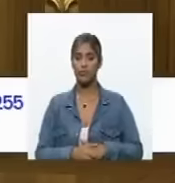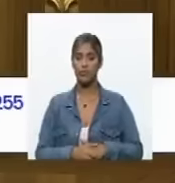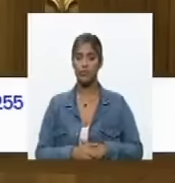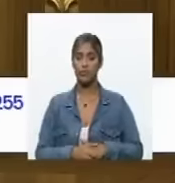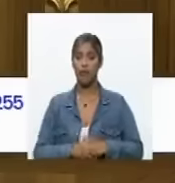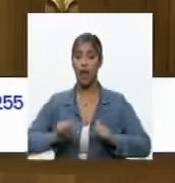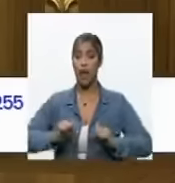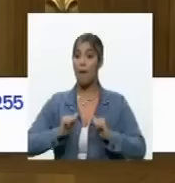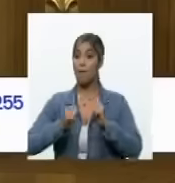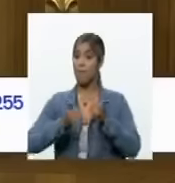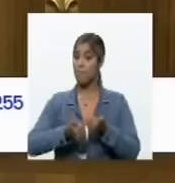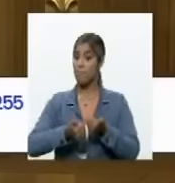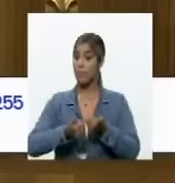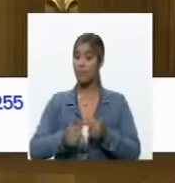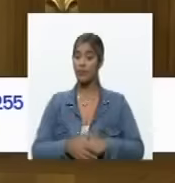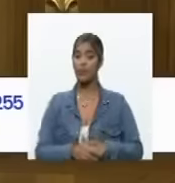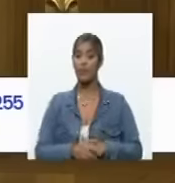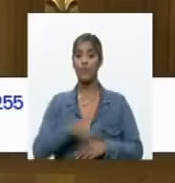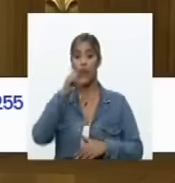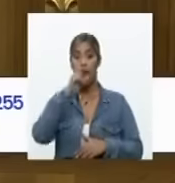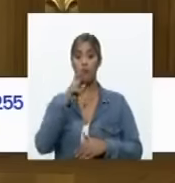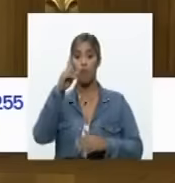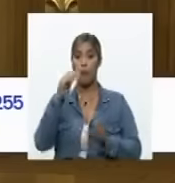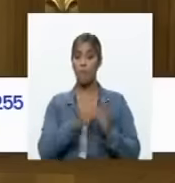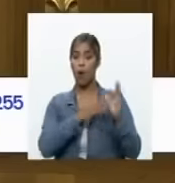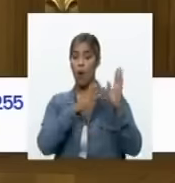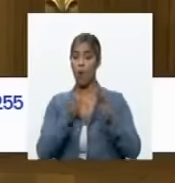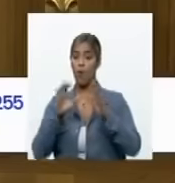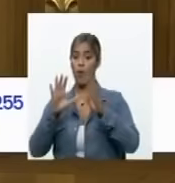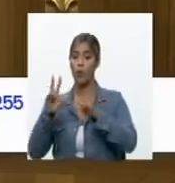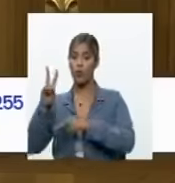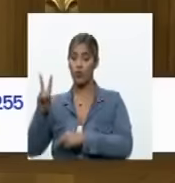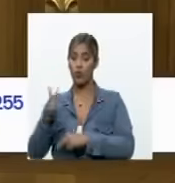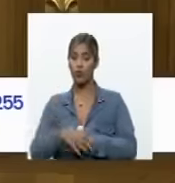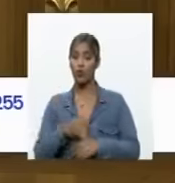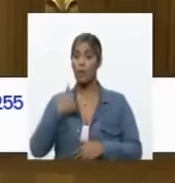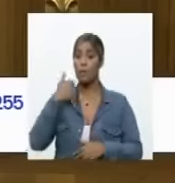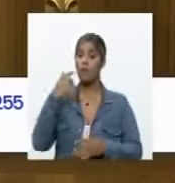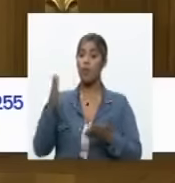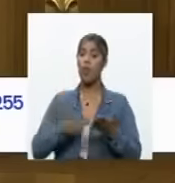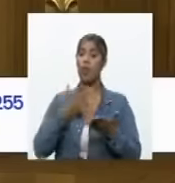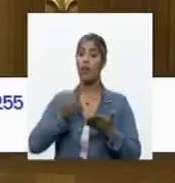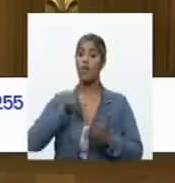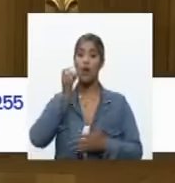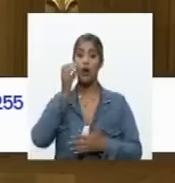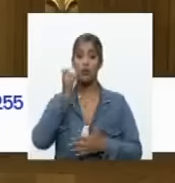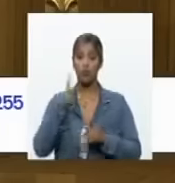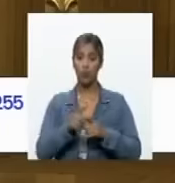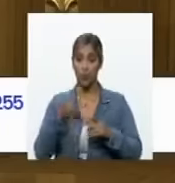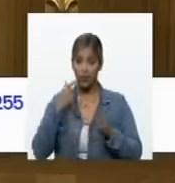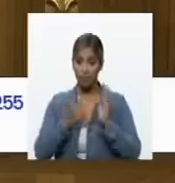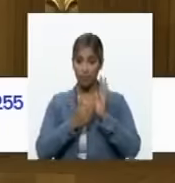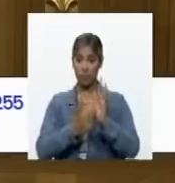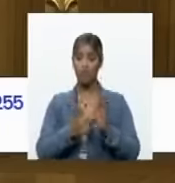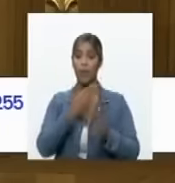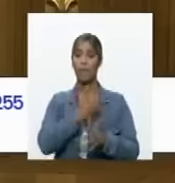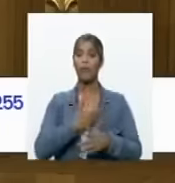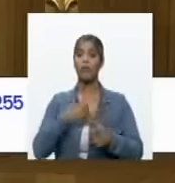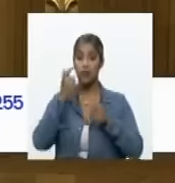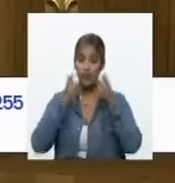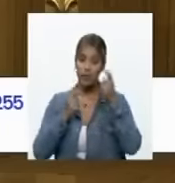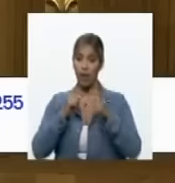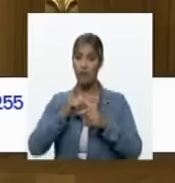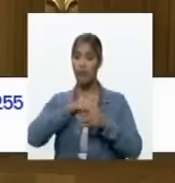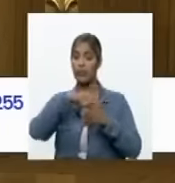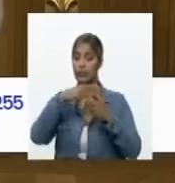A partir del 92 vimos nosotros el libro azul, donde esboza el comandante Chávez el libro de las